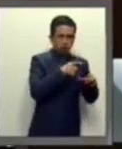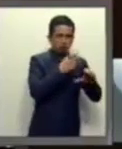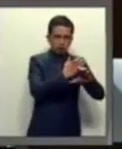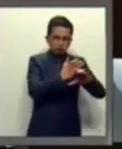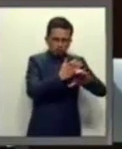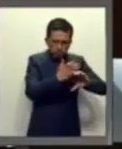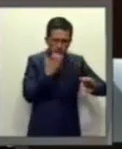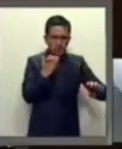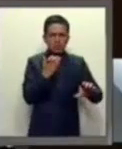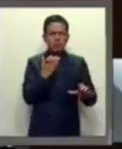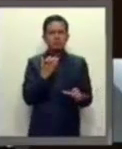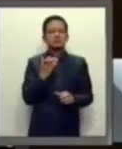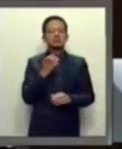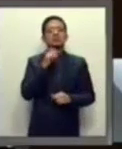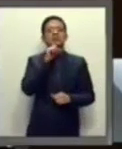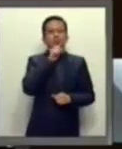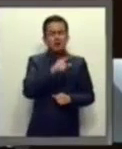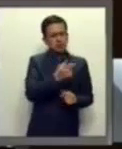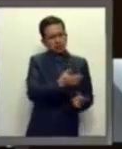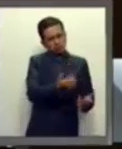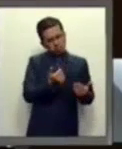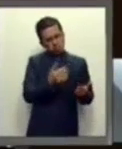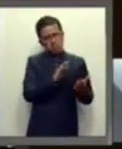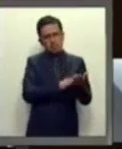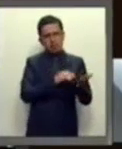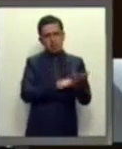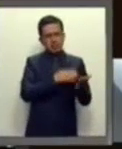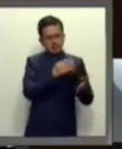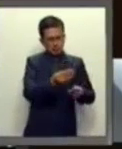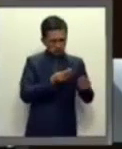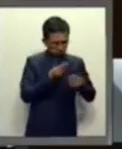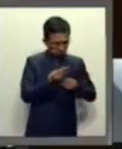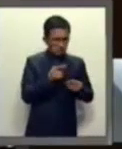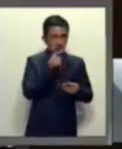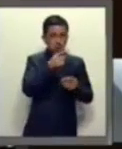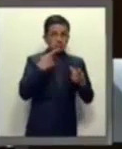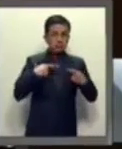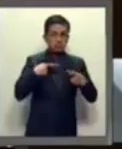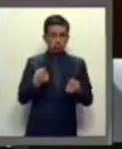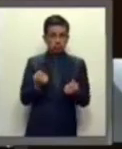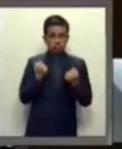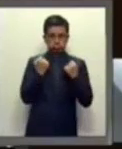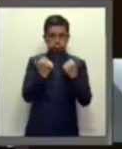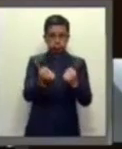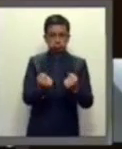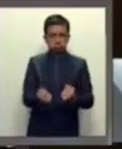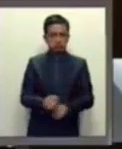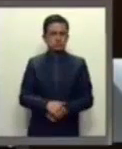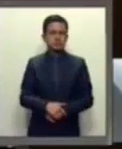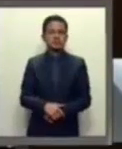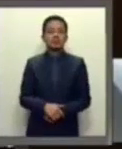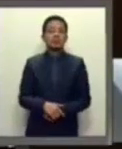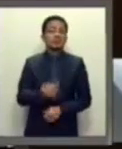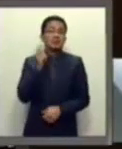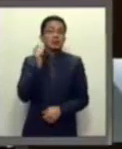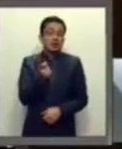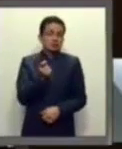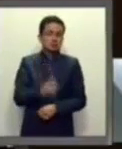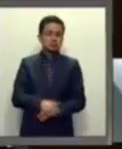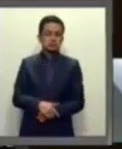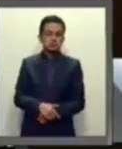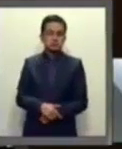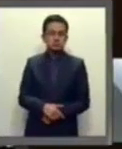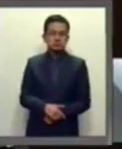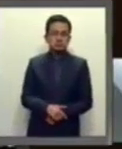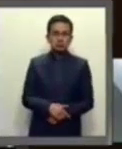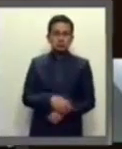las unidades y la documentación de los conductores y vehículos. Es decir, lo que debía hacer